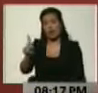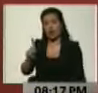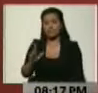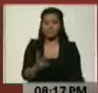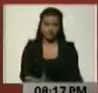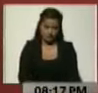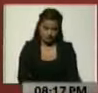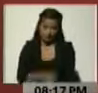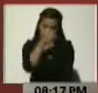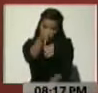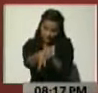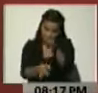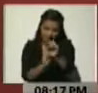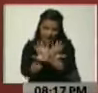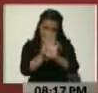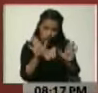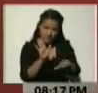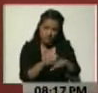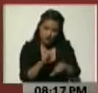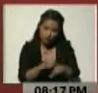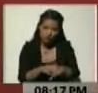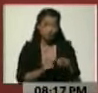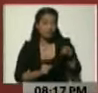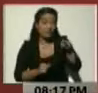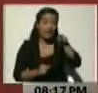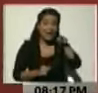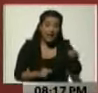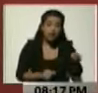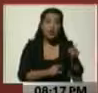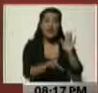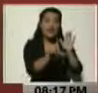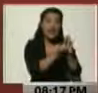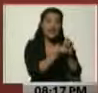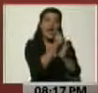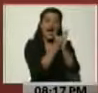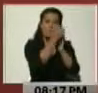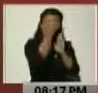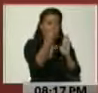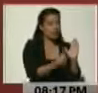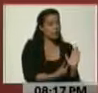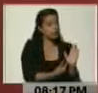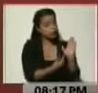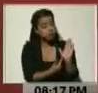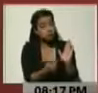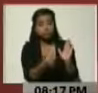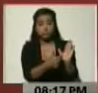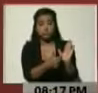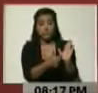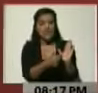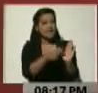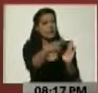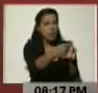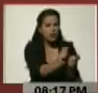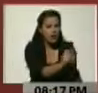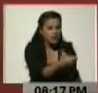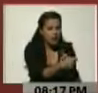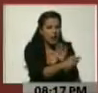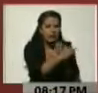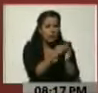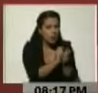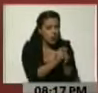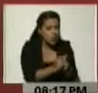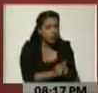presentada, que después la modificaron sin modificarla, lo que hicieron fue meter en un solo artículo todos los delitos y después se fueron por el